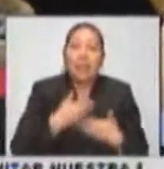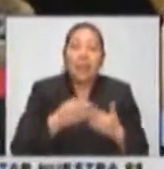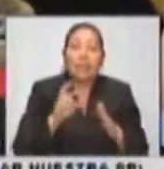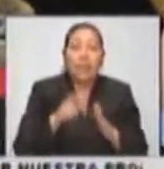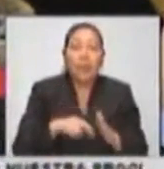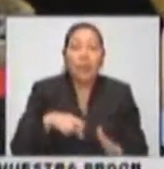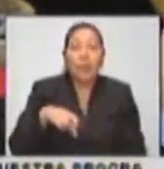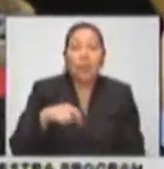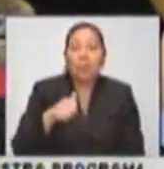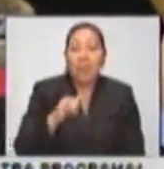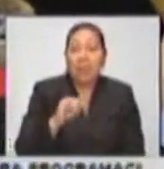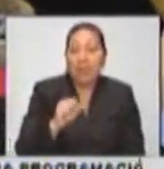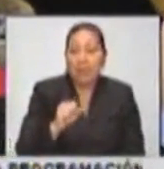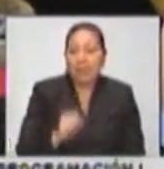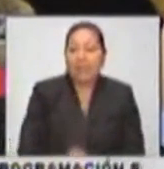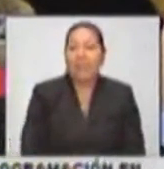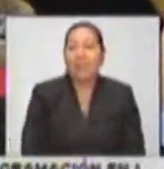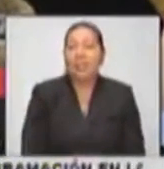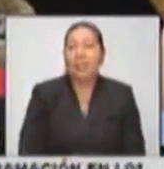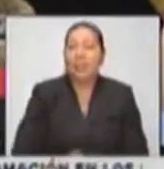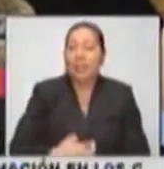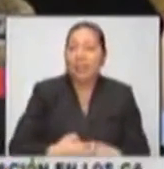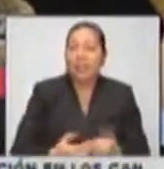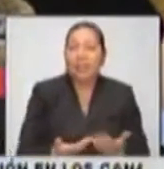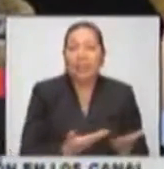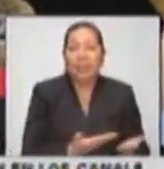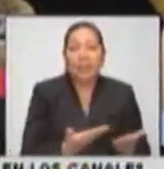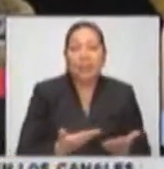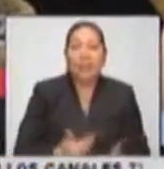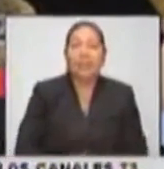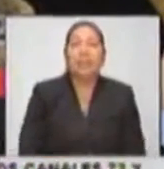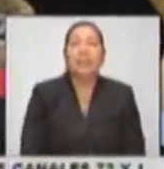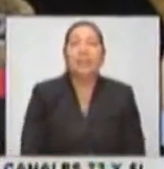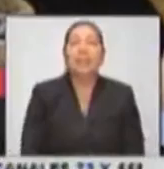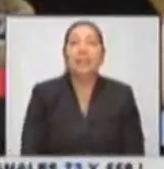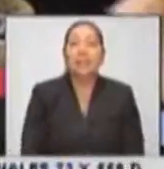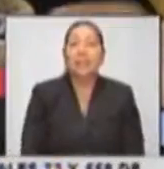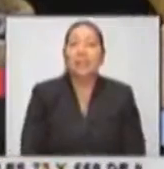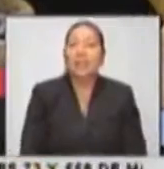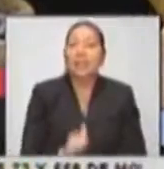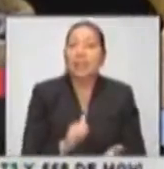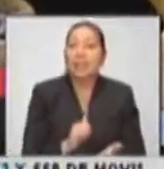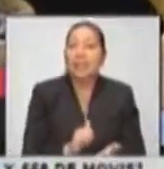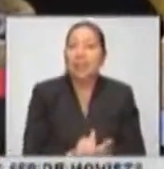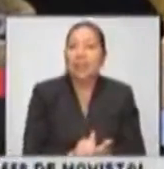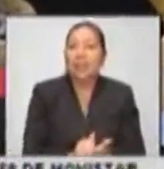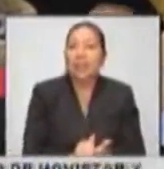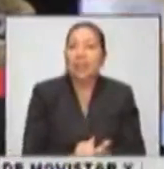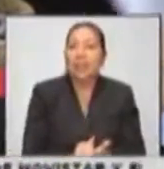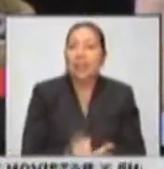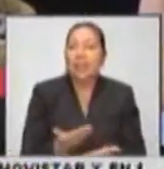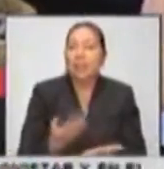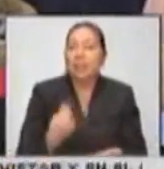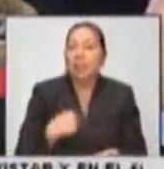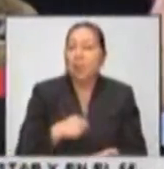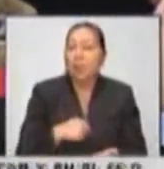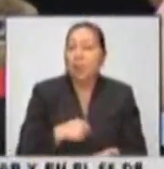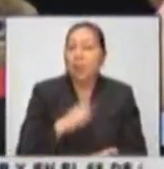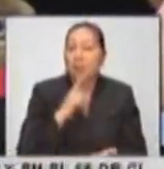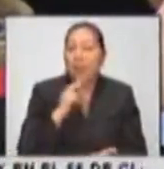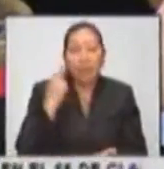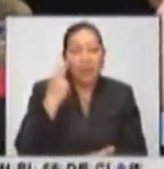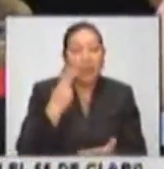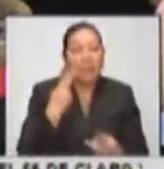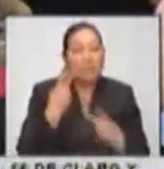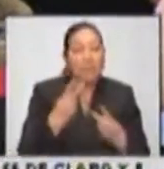programa país y ahora está este proceso de invitación que en el caso nuestro, eso es lo que se está discutiendo ahora y esa fue la razón